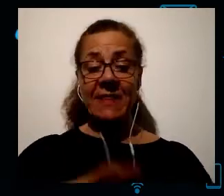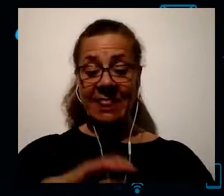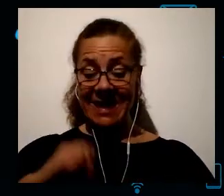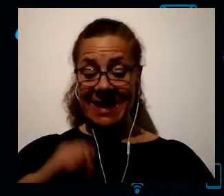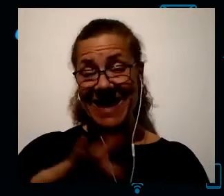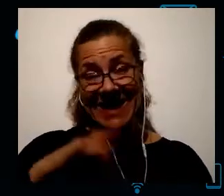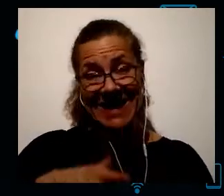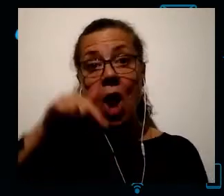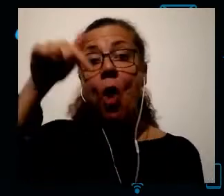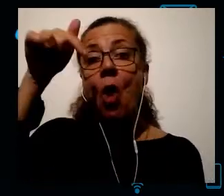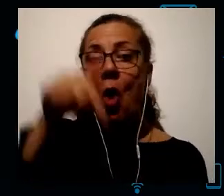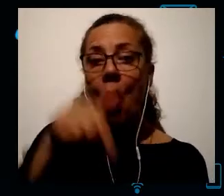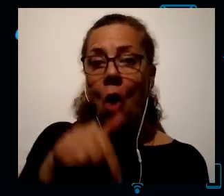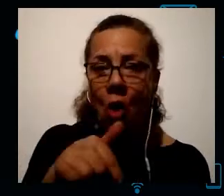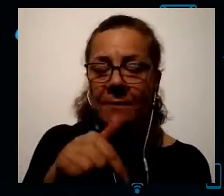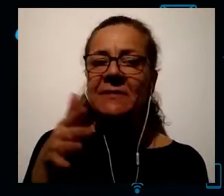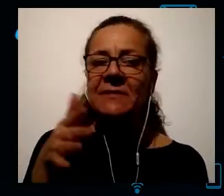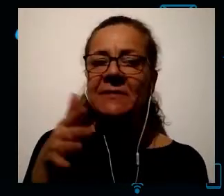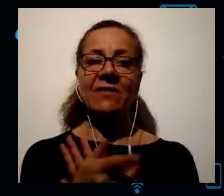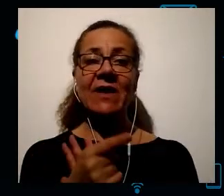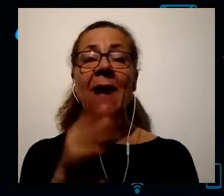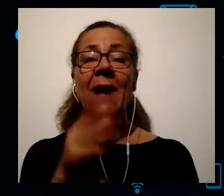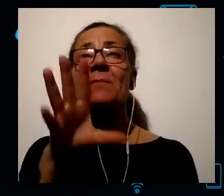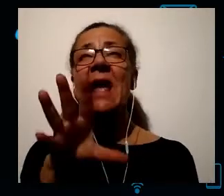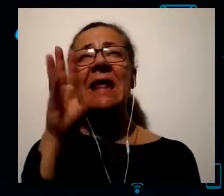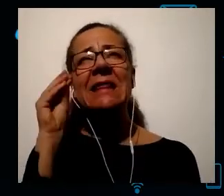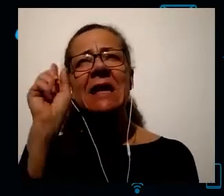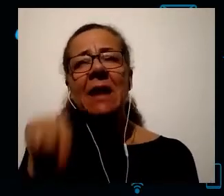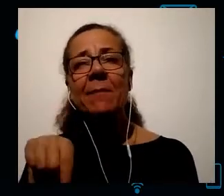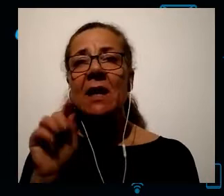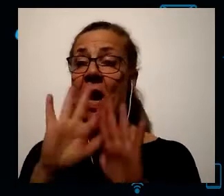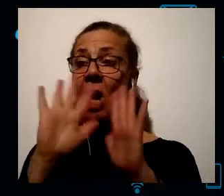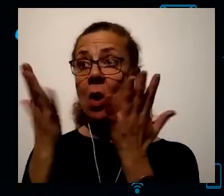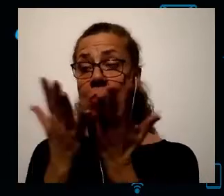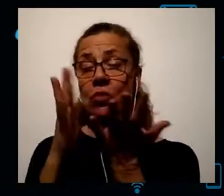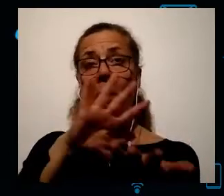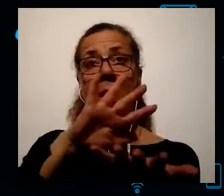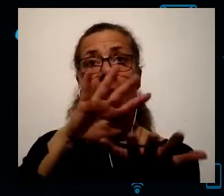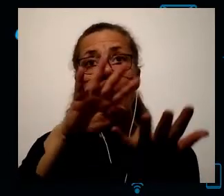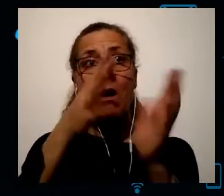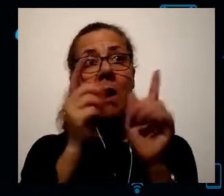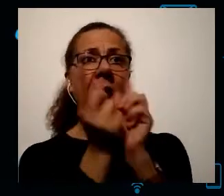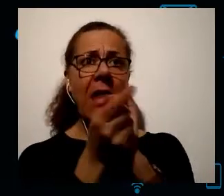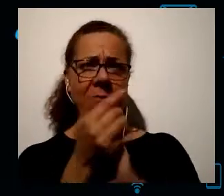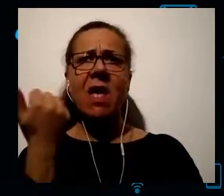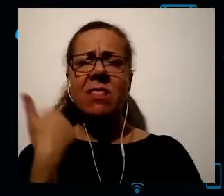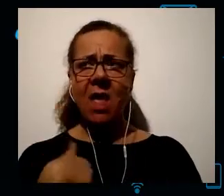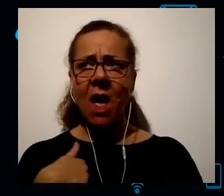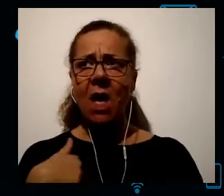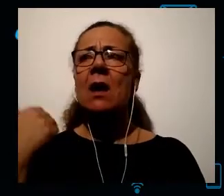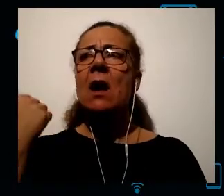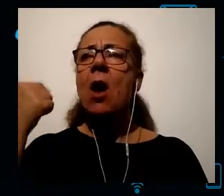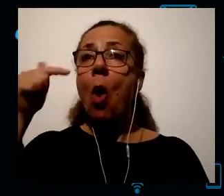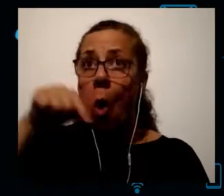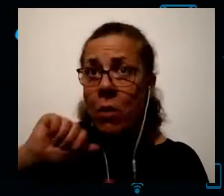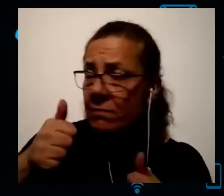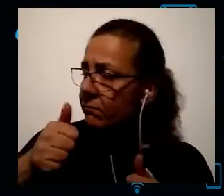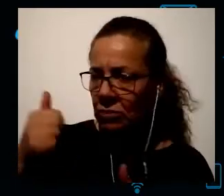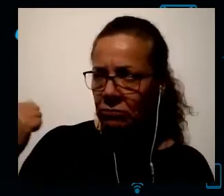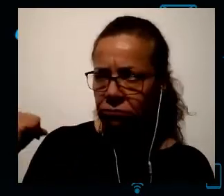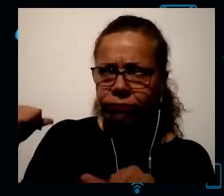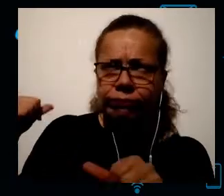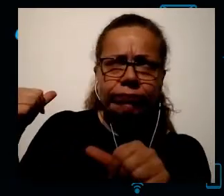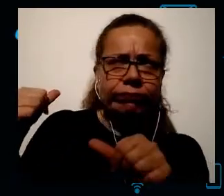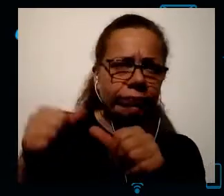requiere también entender que el mundo está cambiando y que lleva cambiando varias décadas y